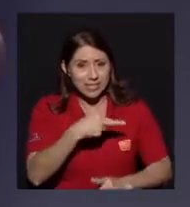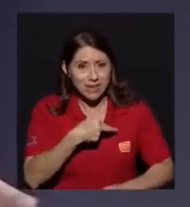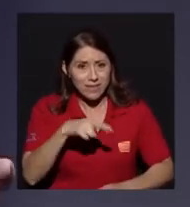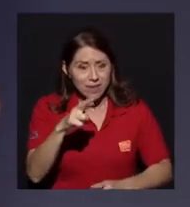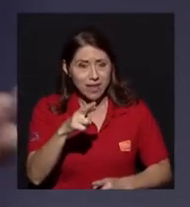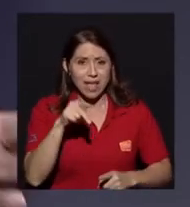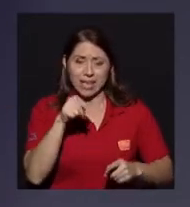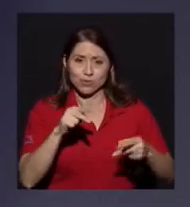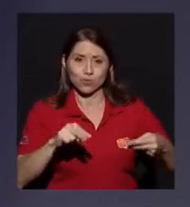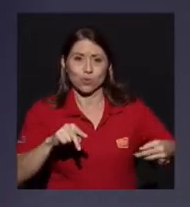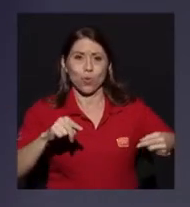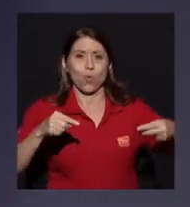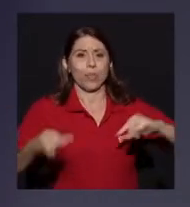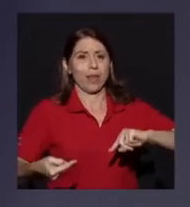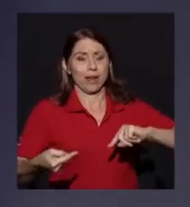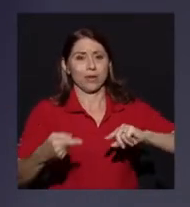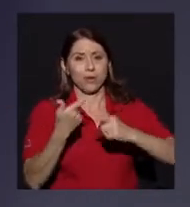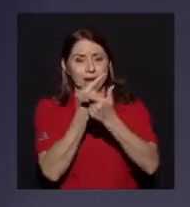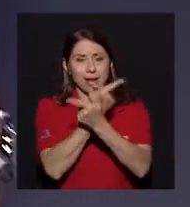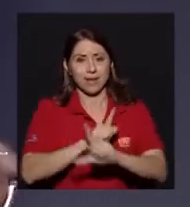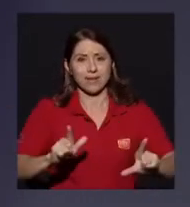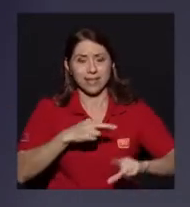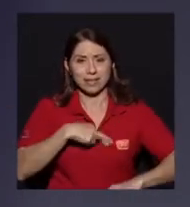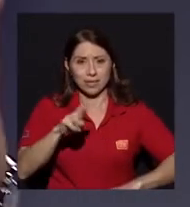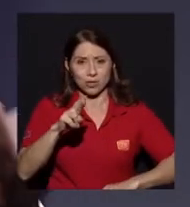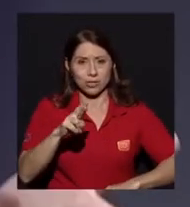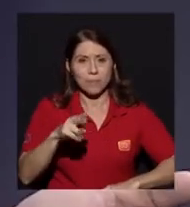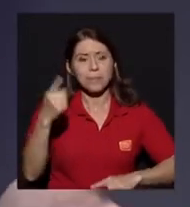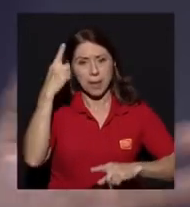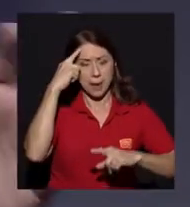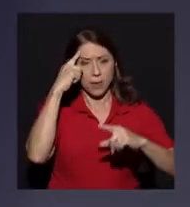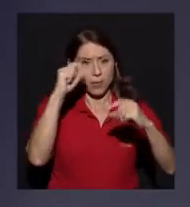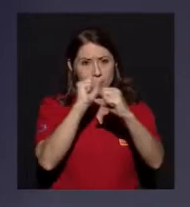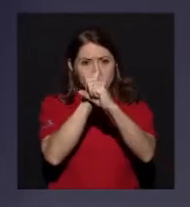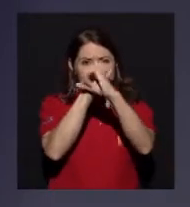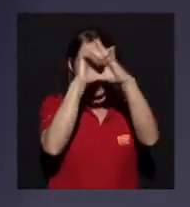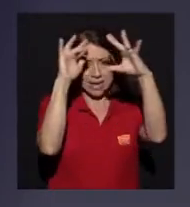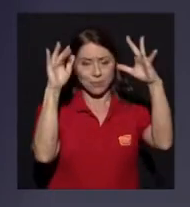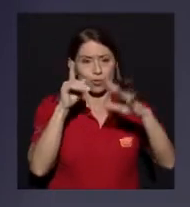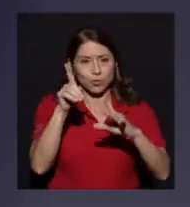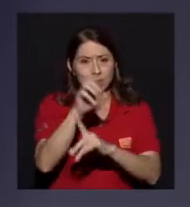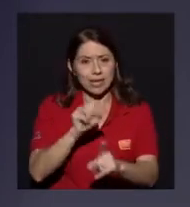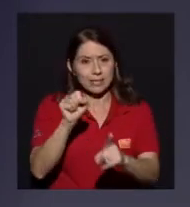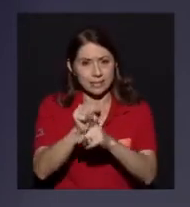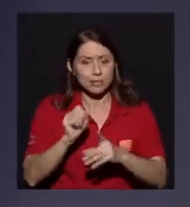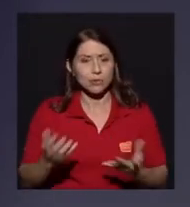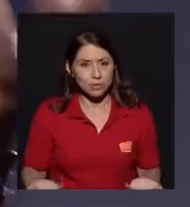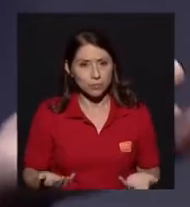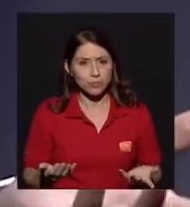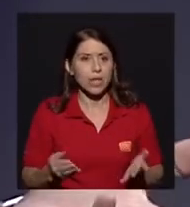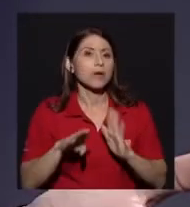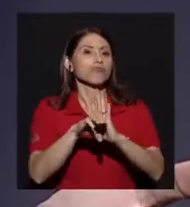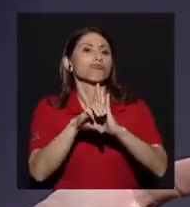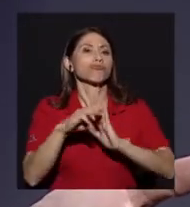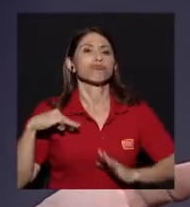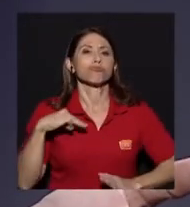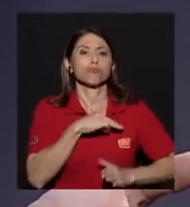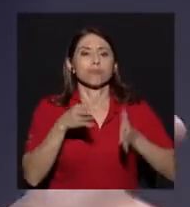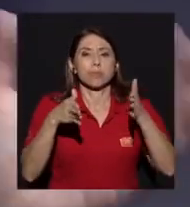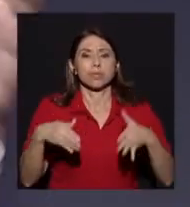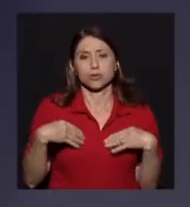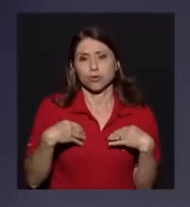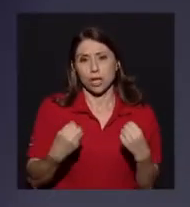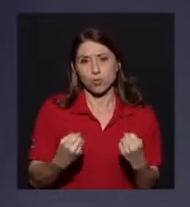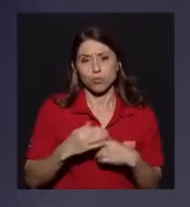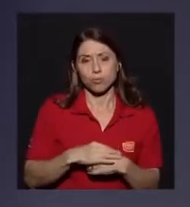contrario más bien a la libertad religiosa o sea imaginemos la siguiente situación que entonces el ministro a la ministra de salud